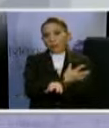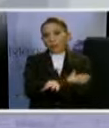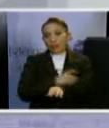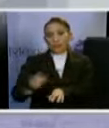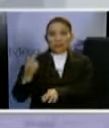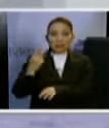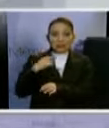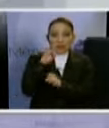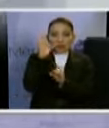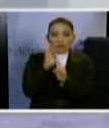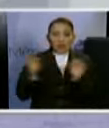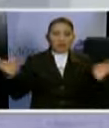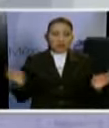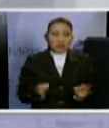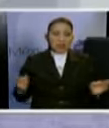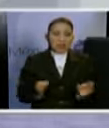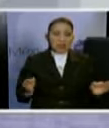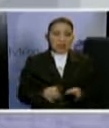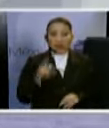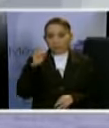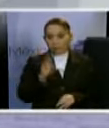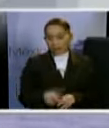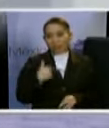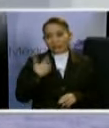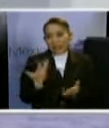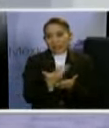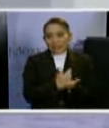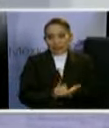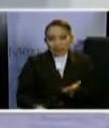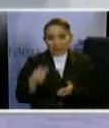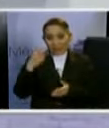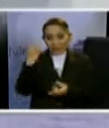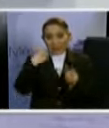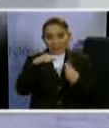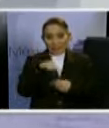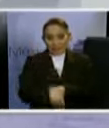menos 25 grados. Así que desde luego eso ya es ganancia,